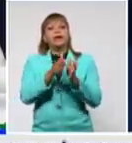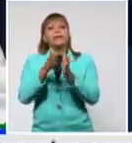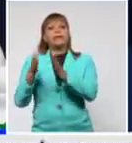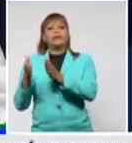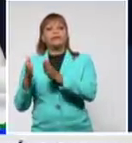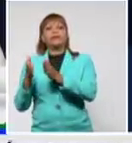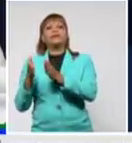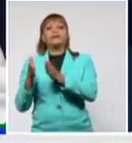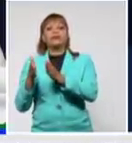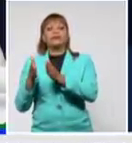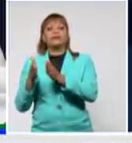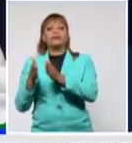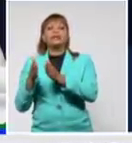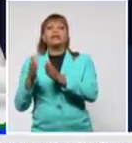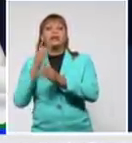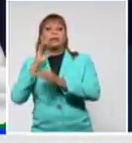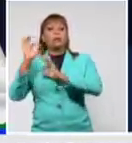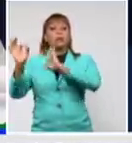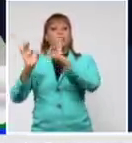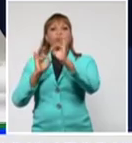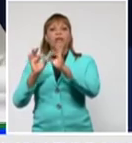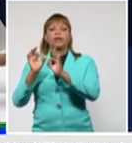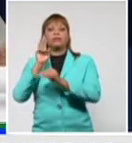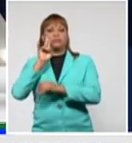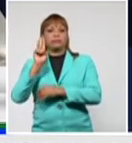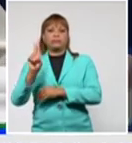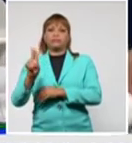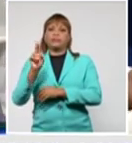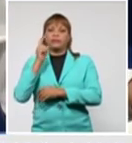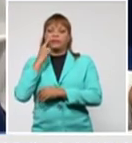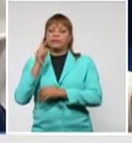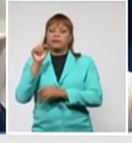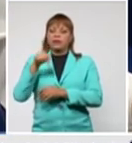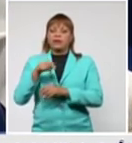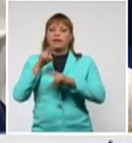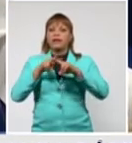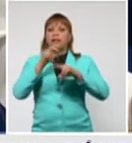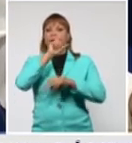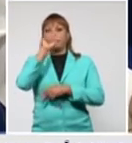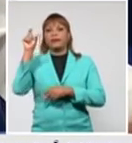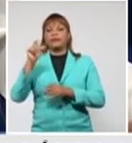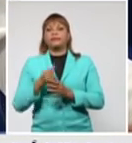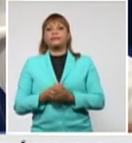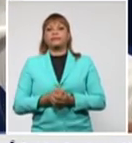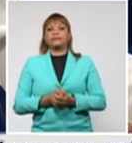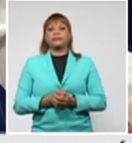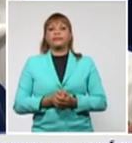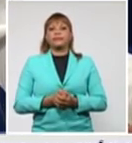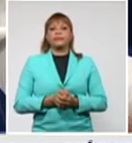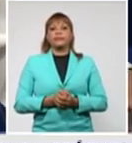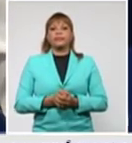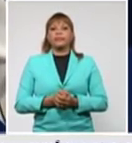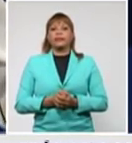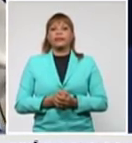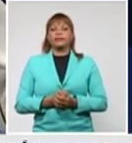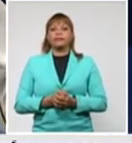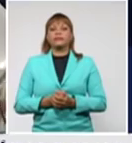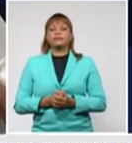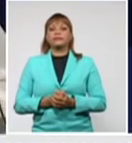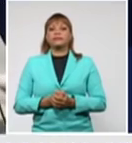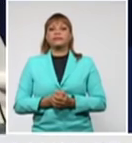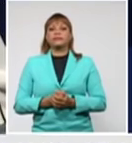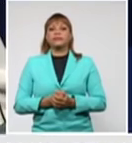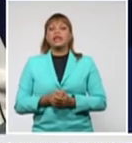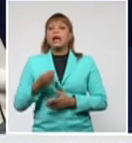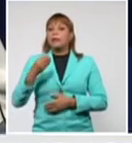estado de cuidado aquí en un hospital de La Habana. Por último, aprovechamos y